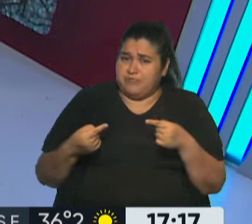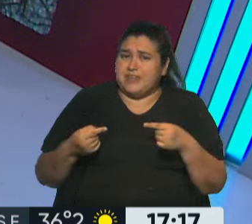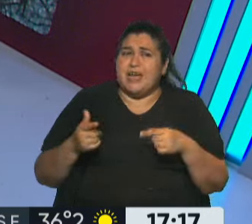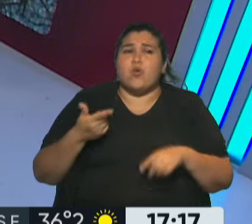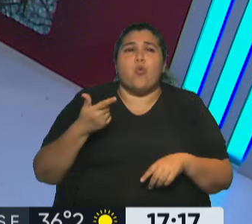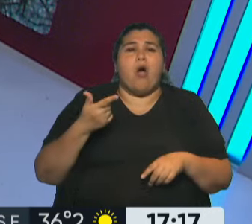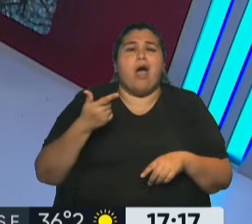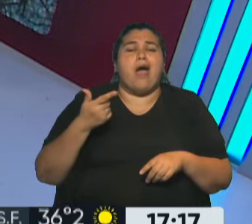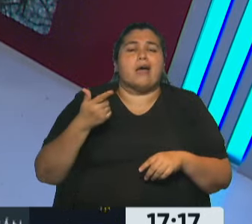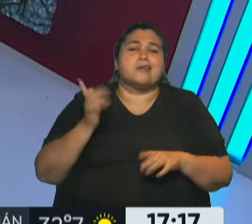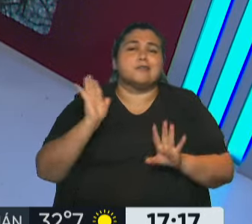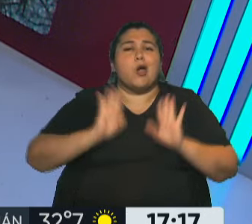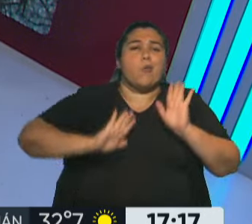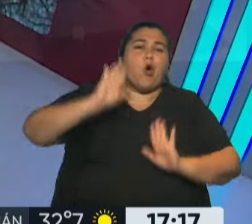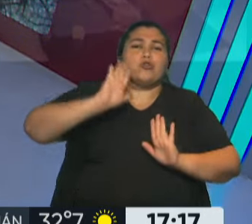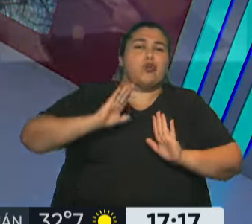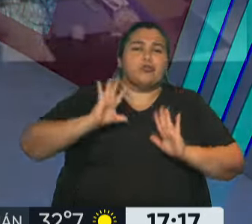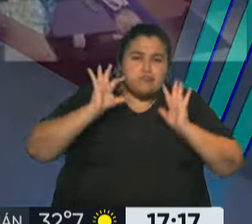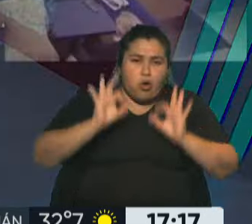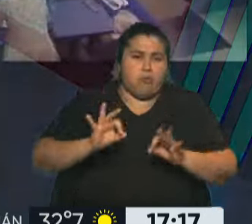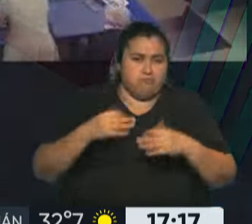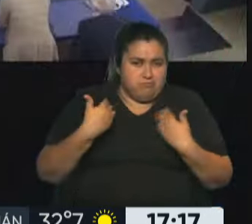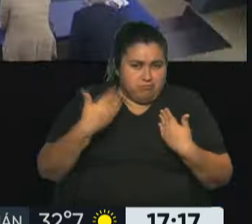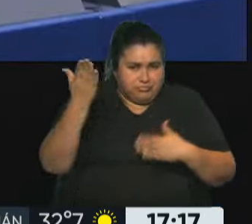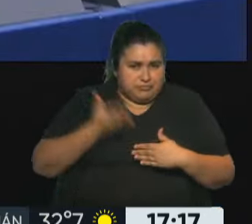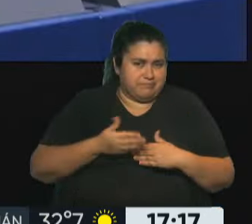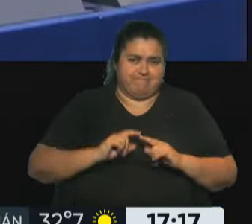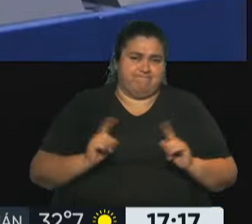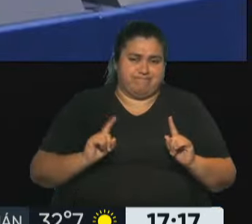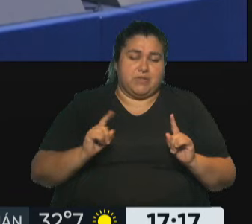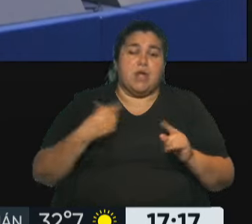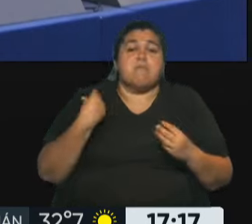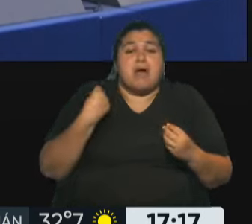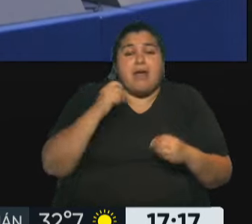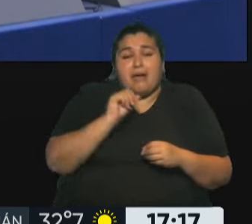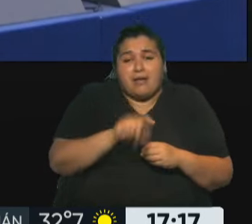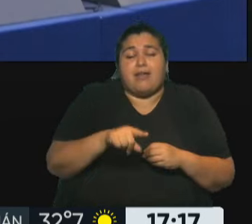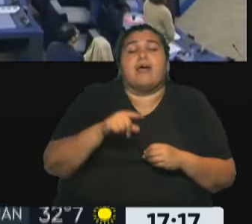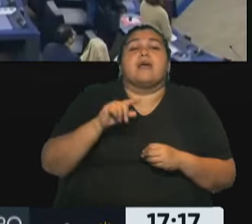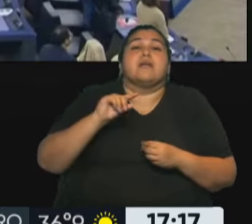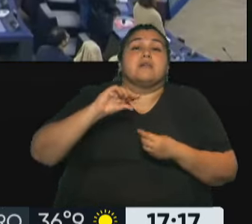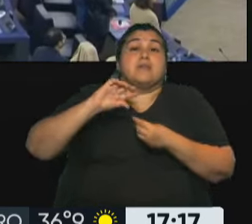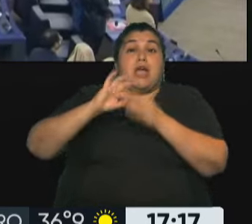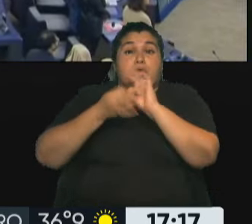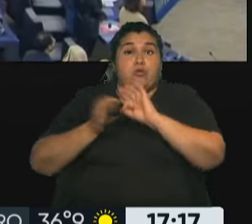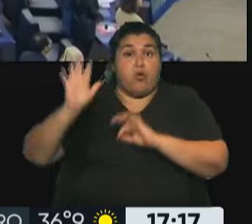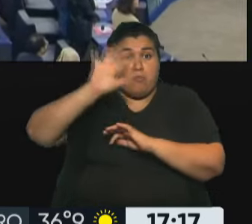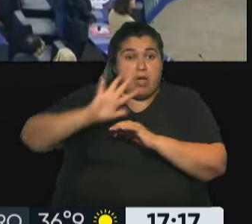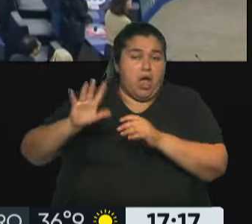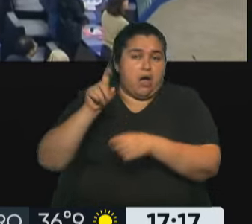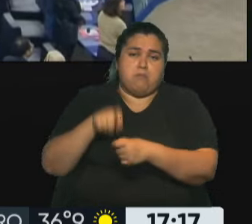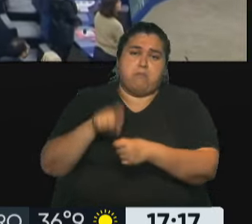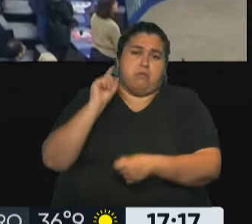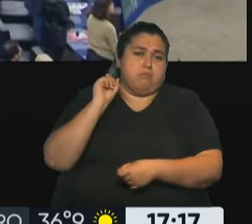los legisladores que necesitarían para llevar adelante un referéndum para que Alemania salga de la Unión Europea, lo que sería el Dexit,